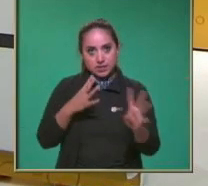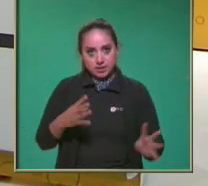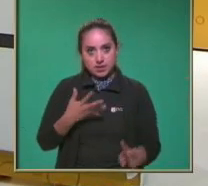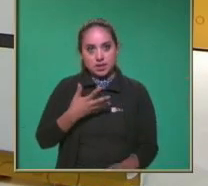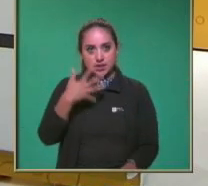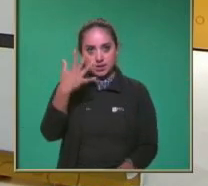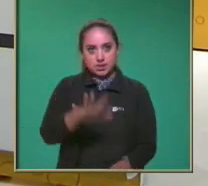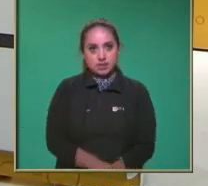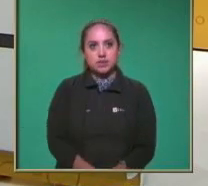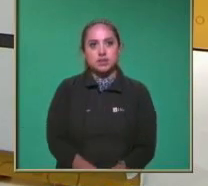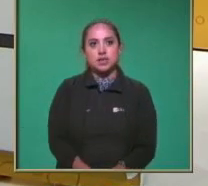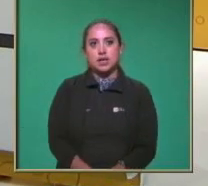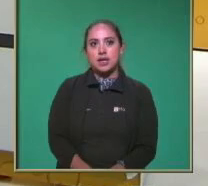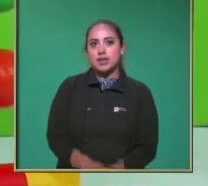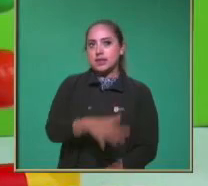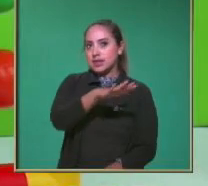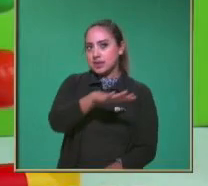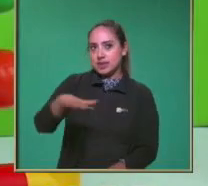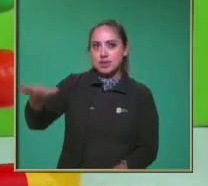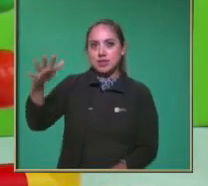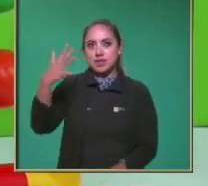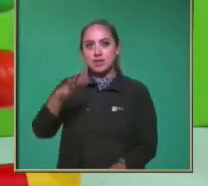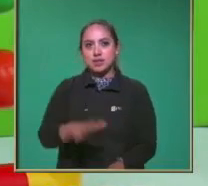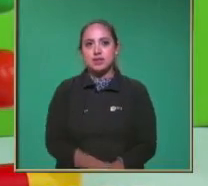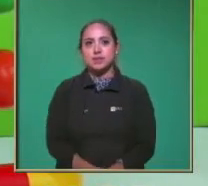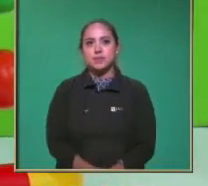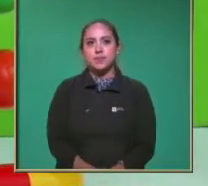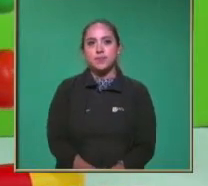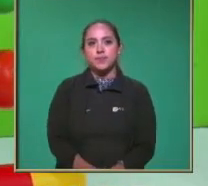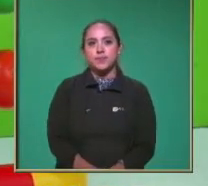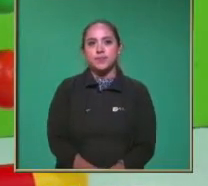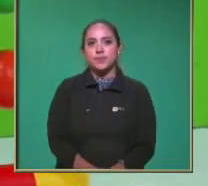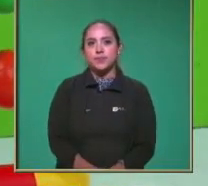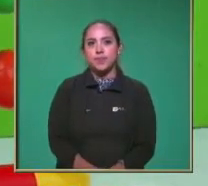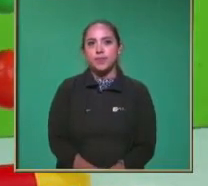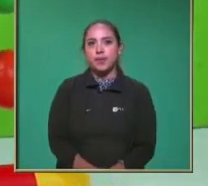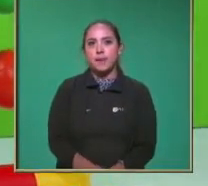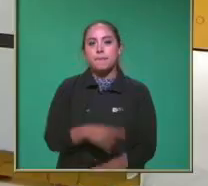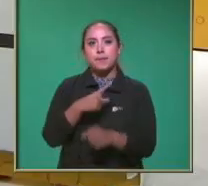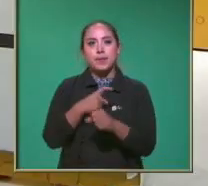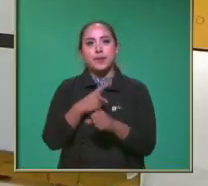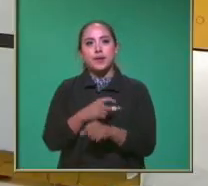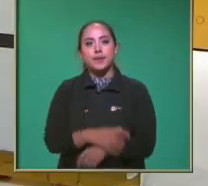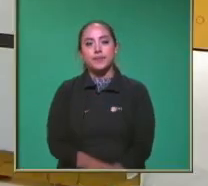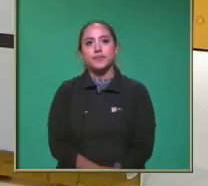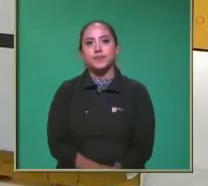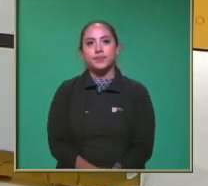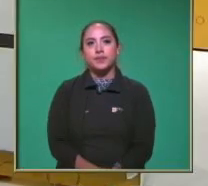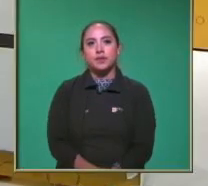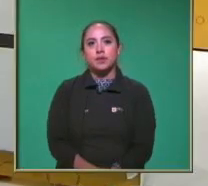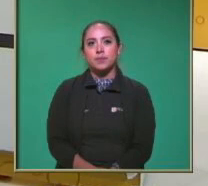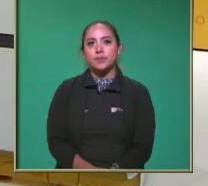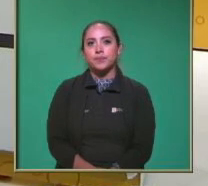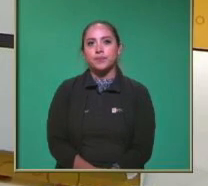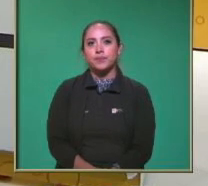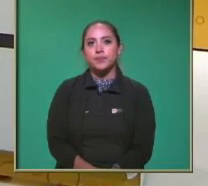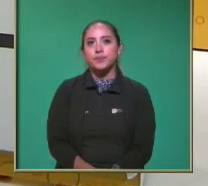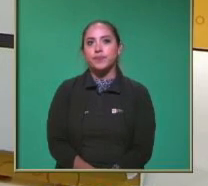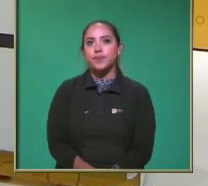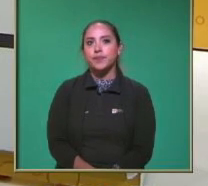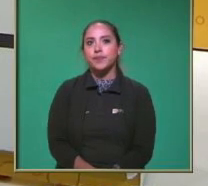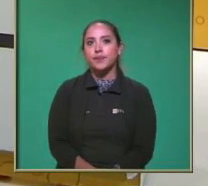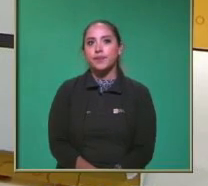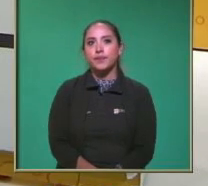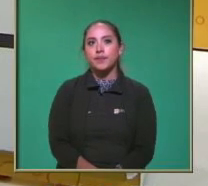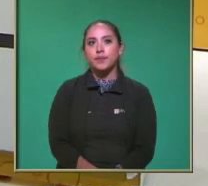son los 10 globos que tenía el señor. Pero, maestra, ¿cuántos? La primera fila representa los 10 globos. ¿Cuántos iba